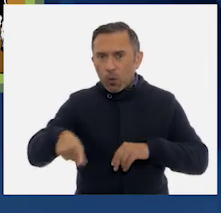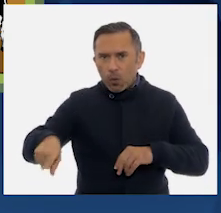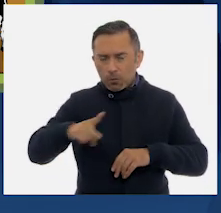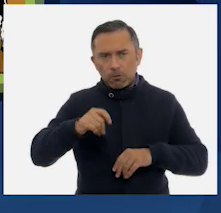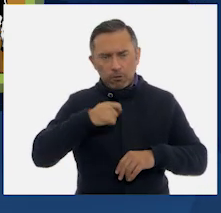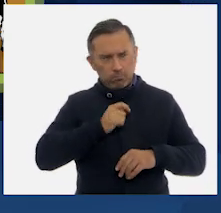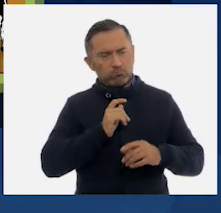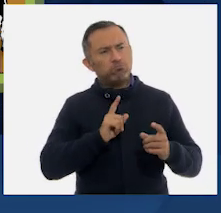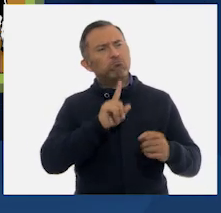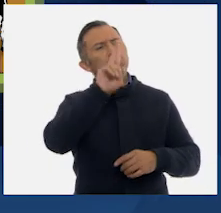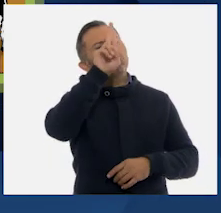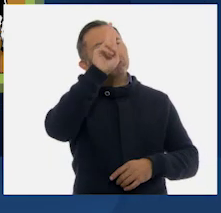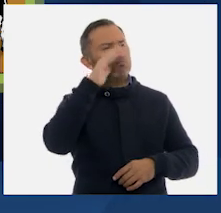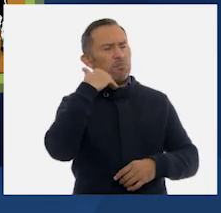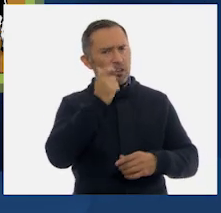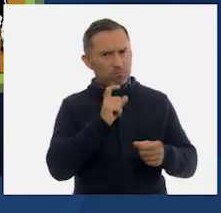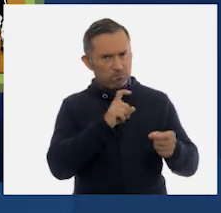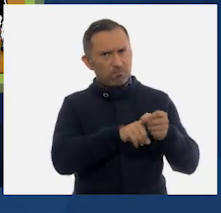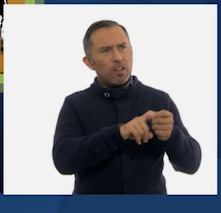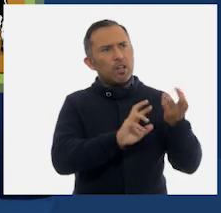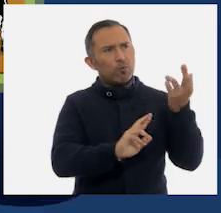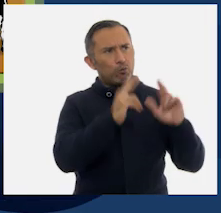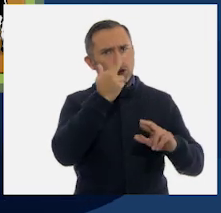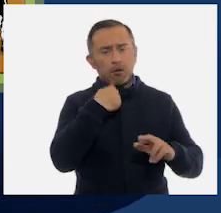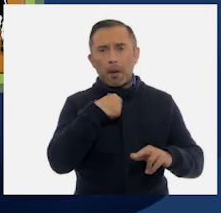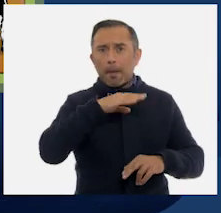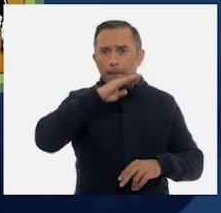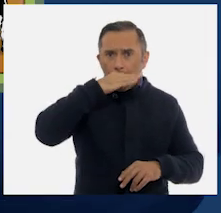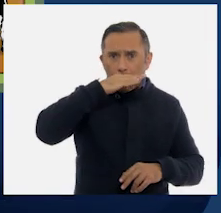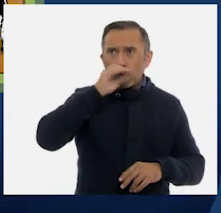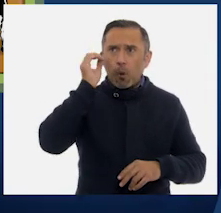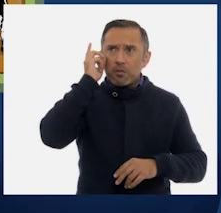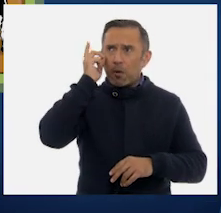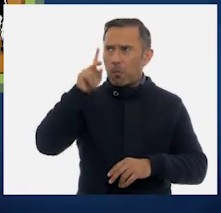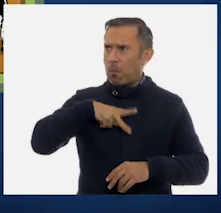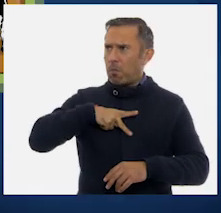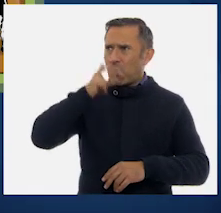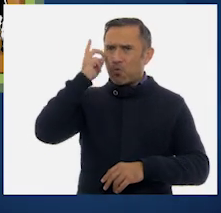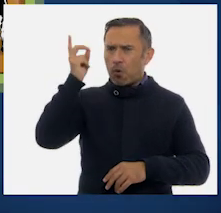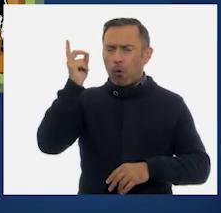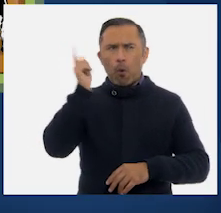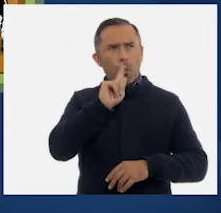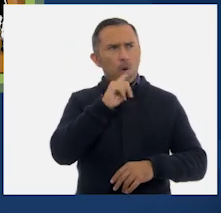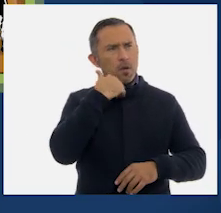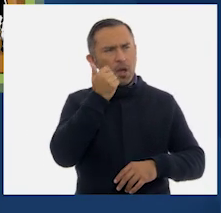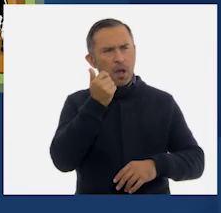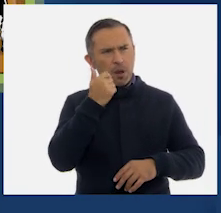en la revolución, no una mazorca o un potro, sino un derecho a la vida más alto.